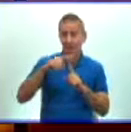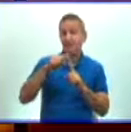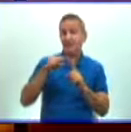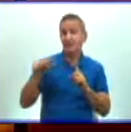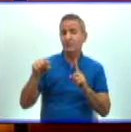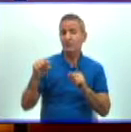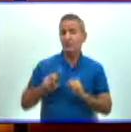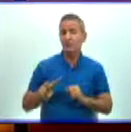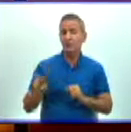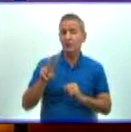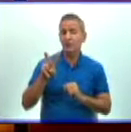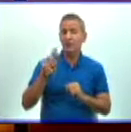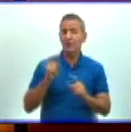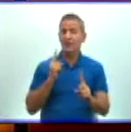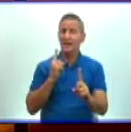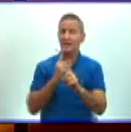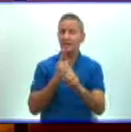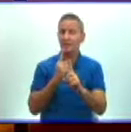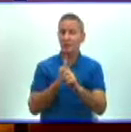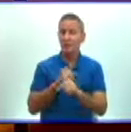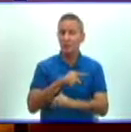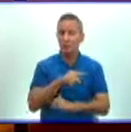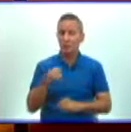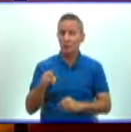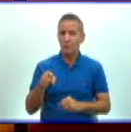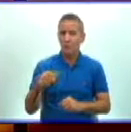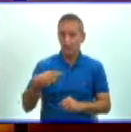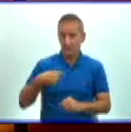el segundo encuentro que ustedes y yo